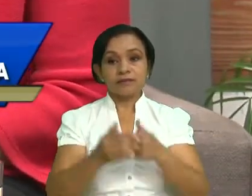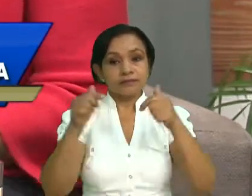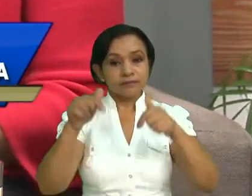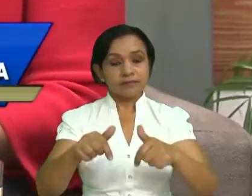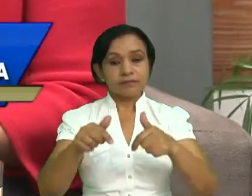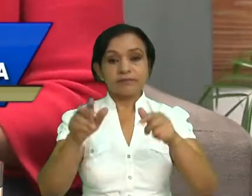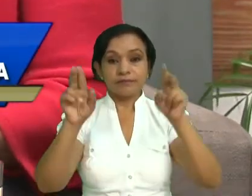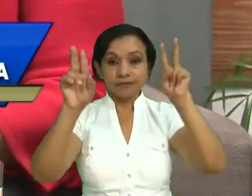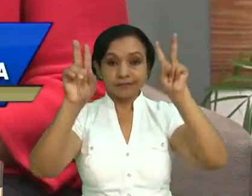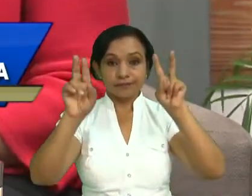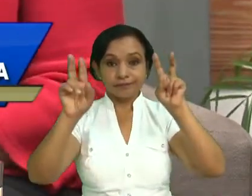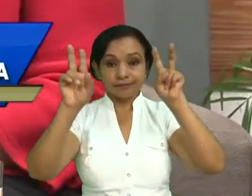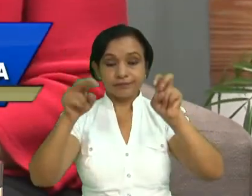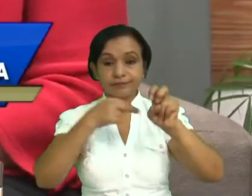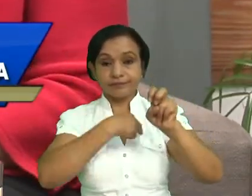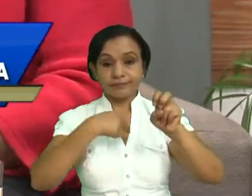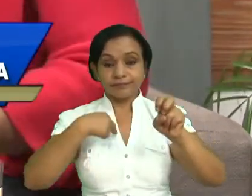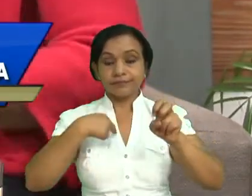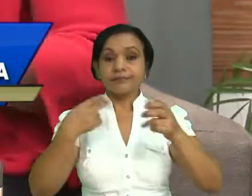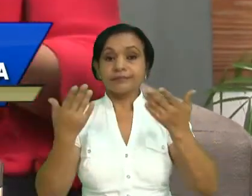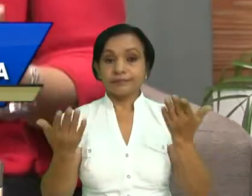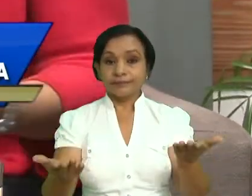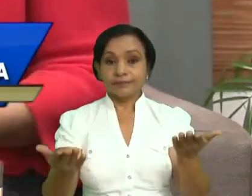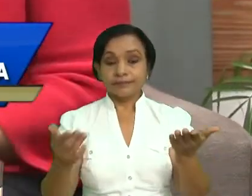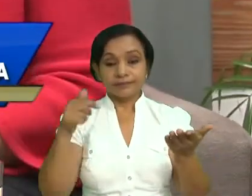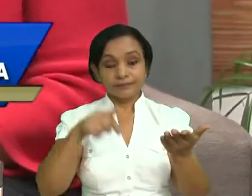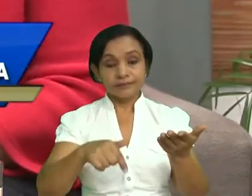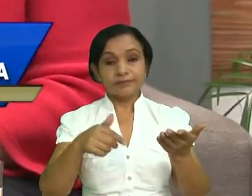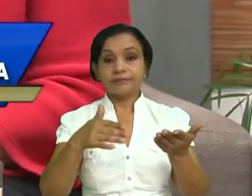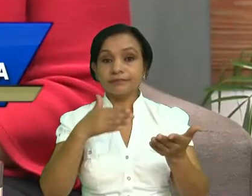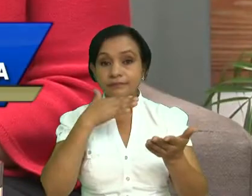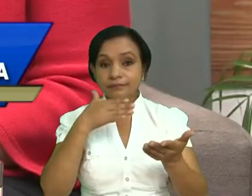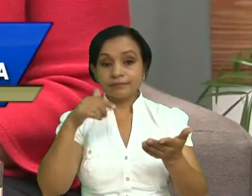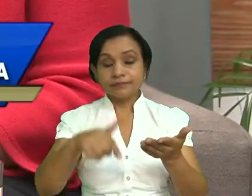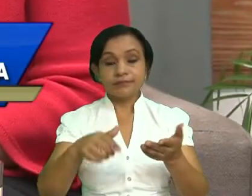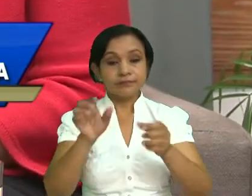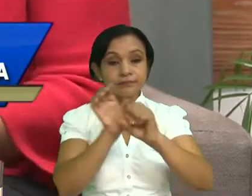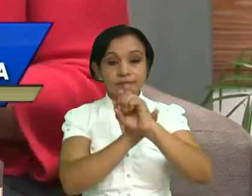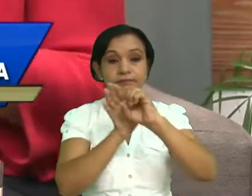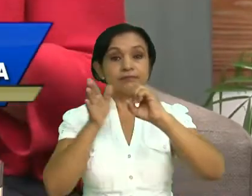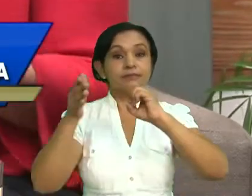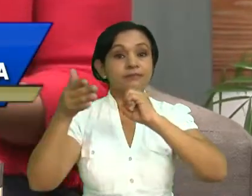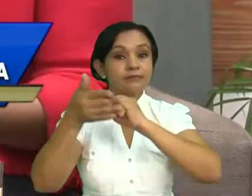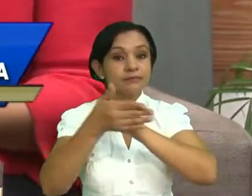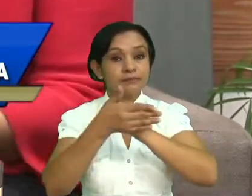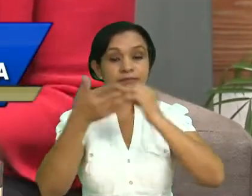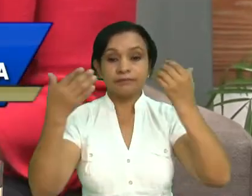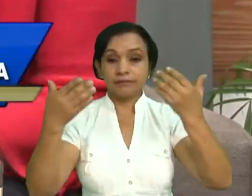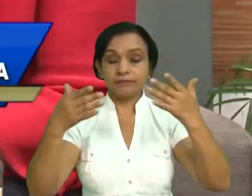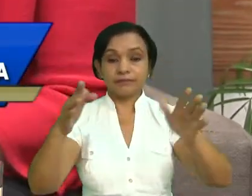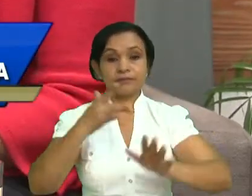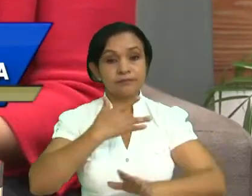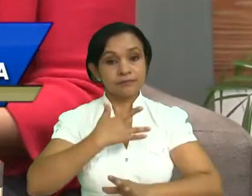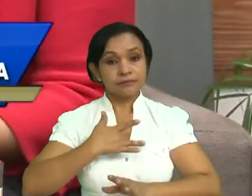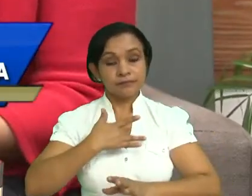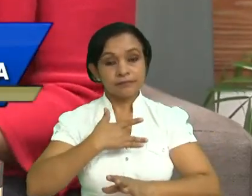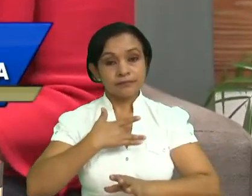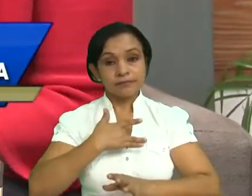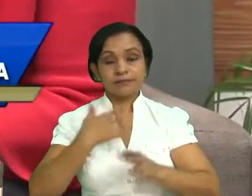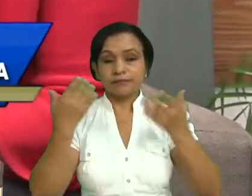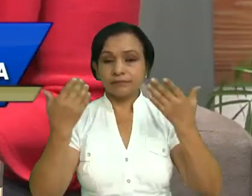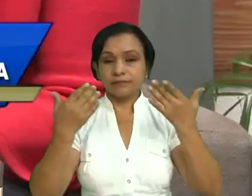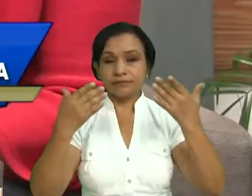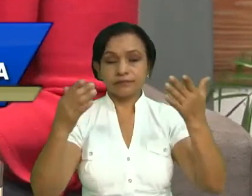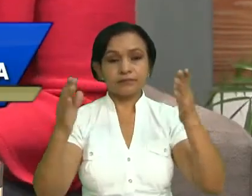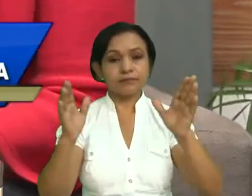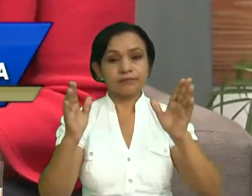en este aspecto, ¿verdad?, que estamos ahorita pasando, en esta situación de ahorita el coronavirus, sino en cualquier necesidad que tenga, cualquier